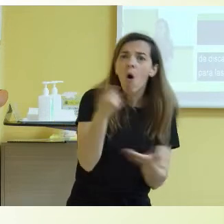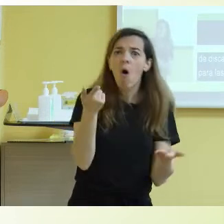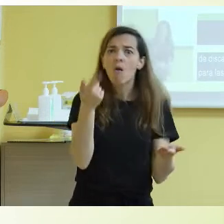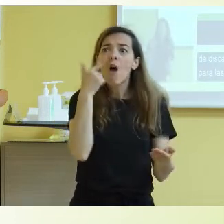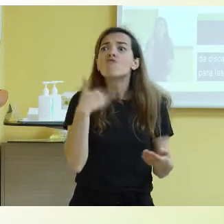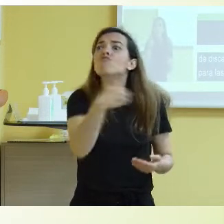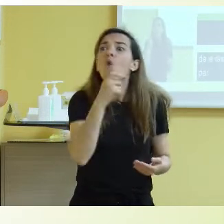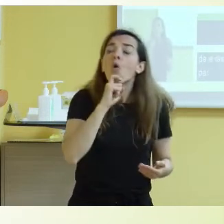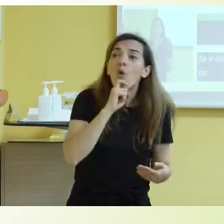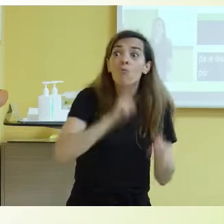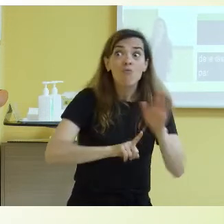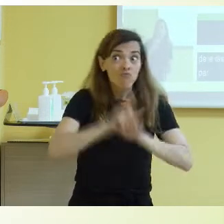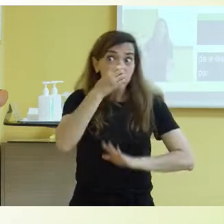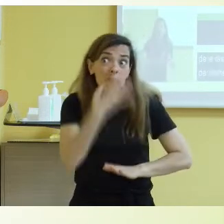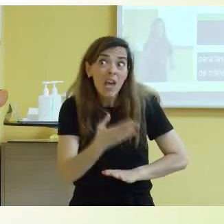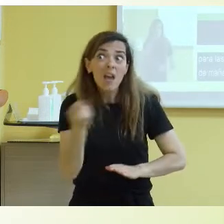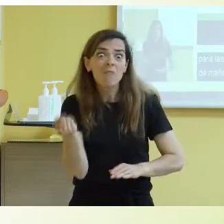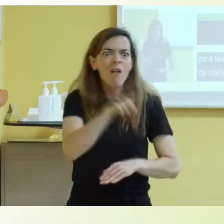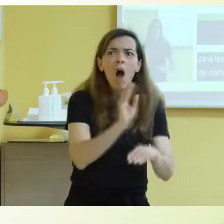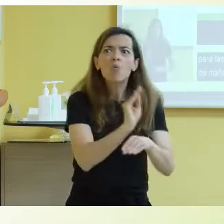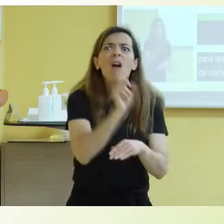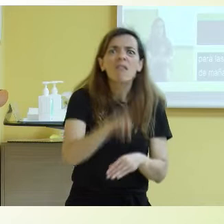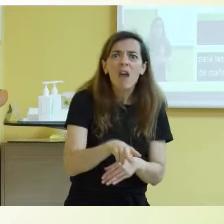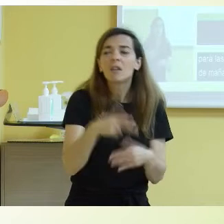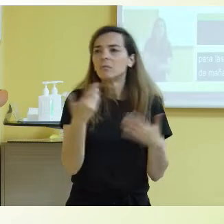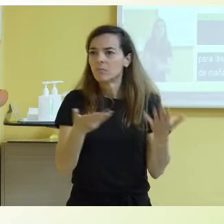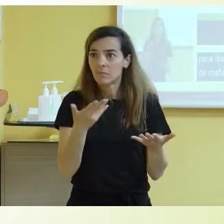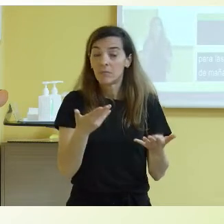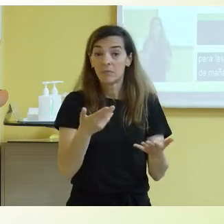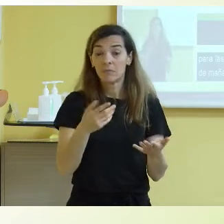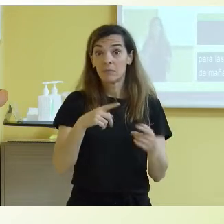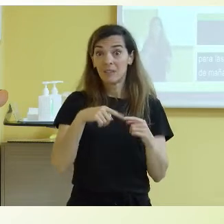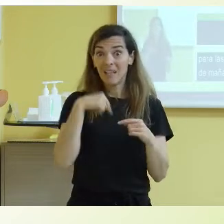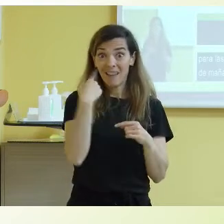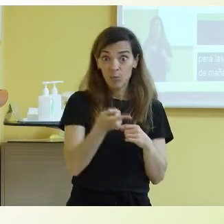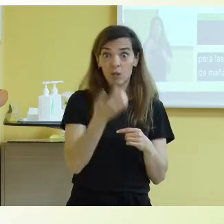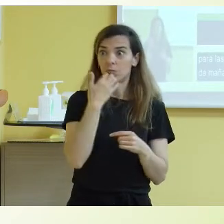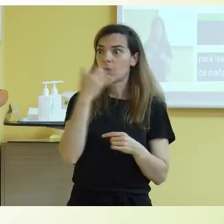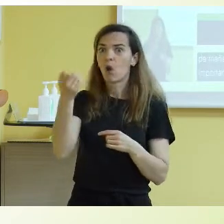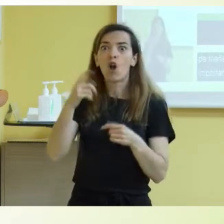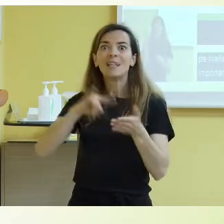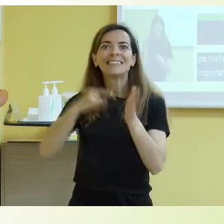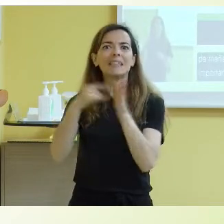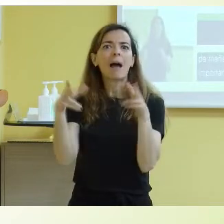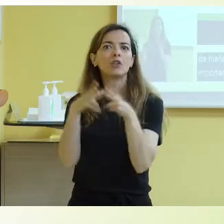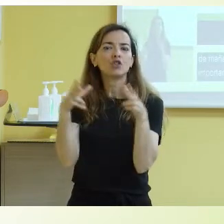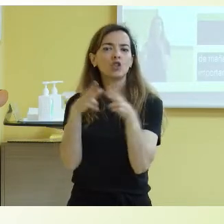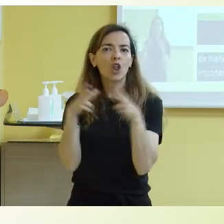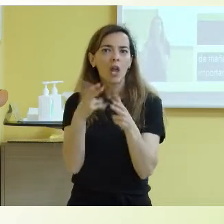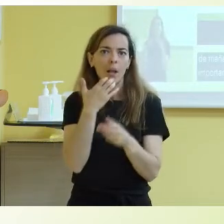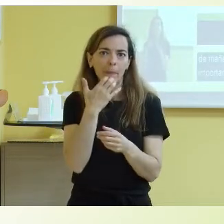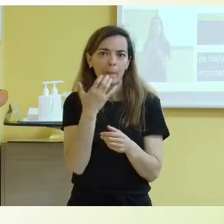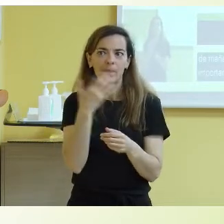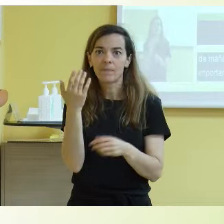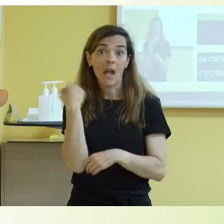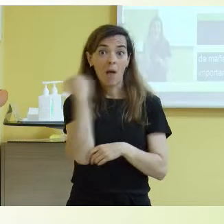un buen pronóstico de quién los va a cuidar o quién no los va a cuidar, cuando se enfrentan a sistemas como puede ser un sistema social de